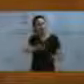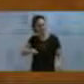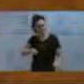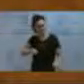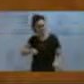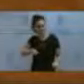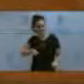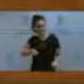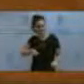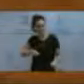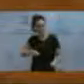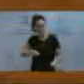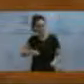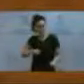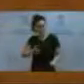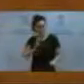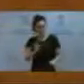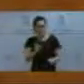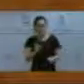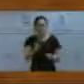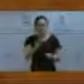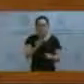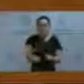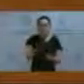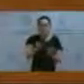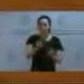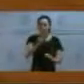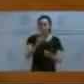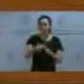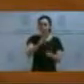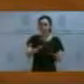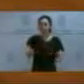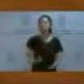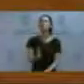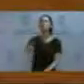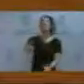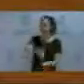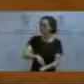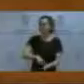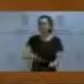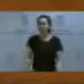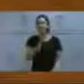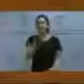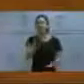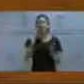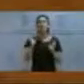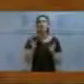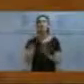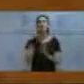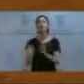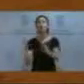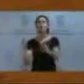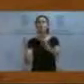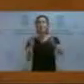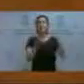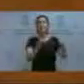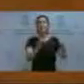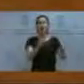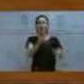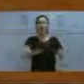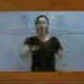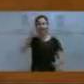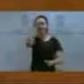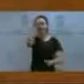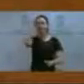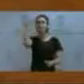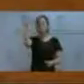también de sus representantes legítimos que aquí estamos. Por eso, nosotros queremos llamar al optimismo de la gente,